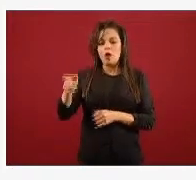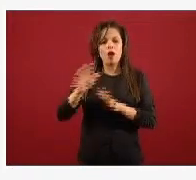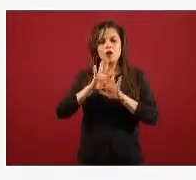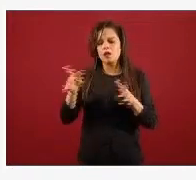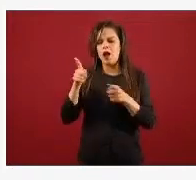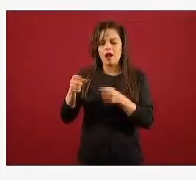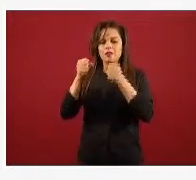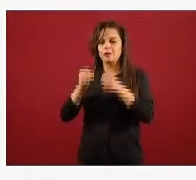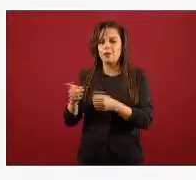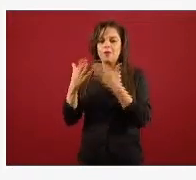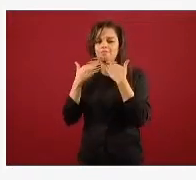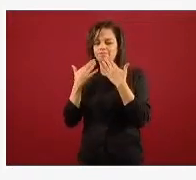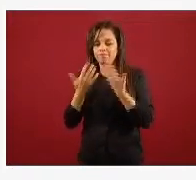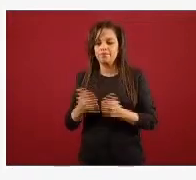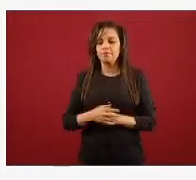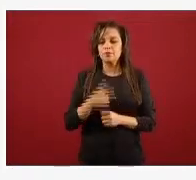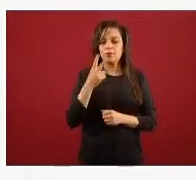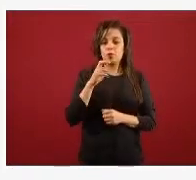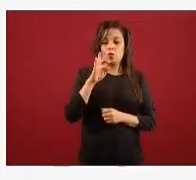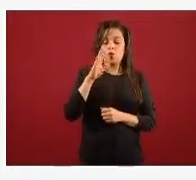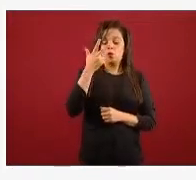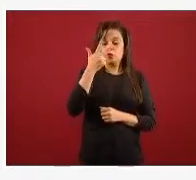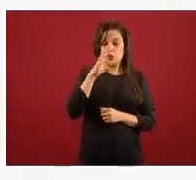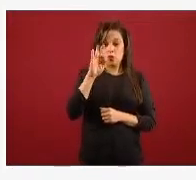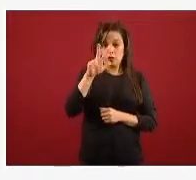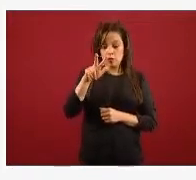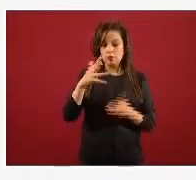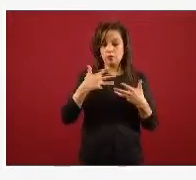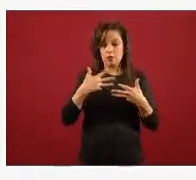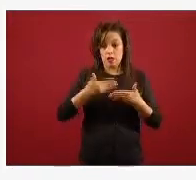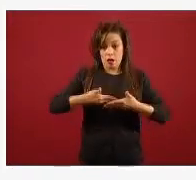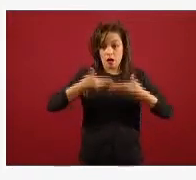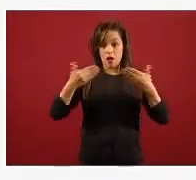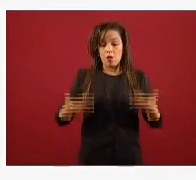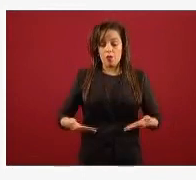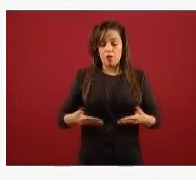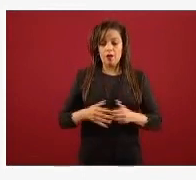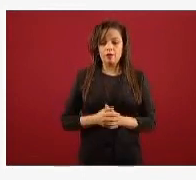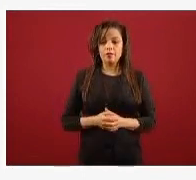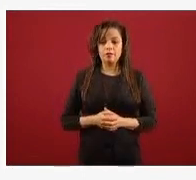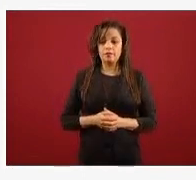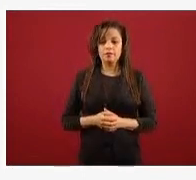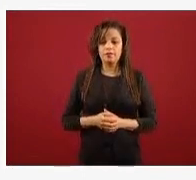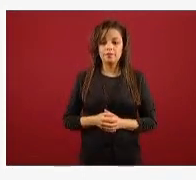Son 848 casos los que tenemos el día de hoy en la actualización.